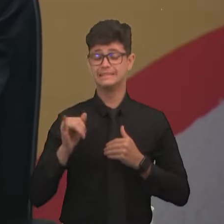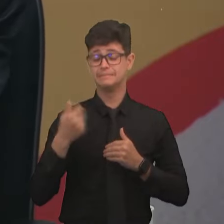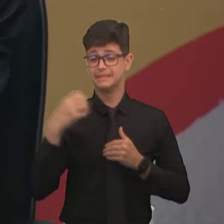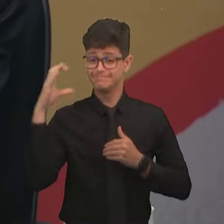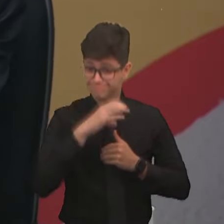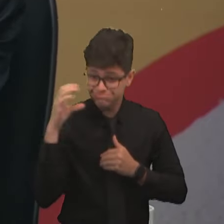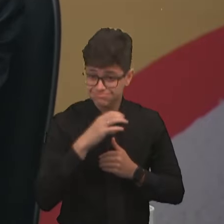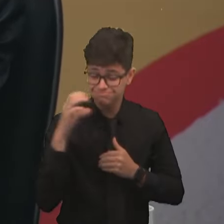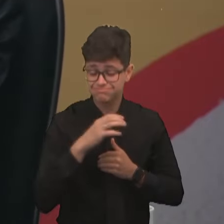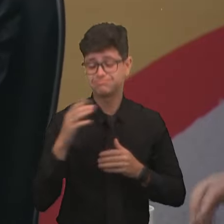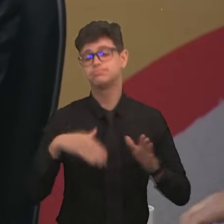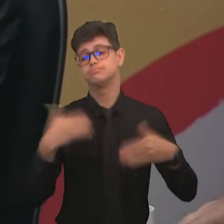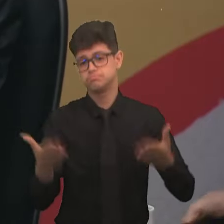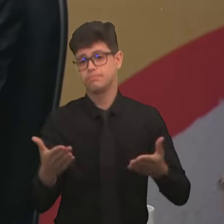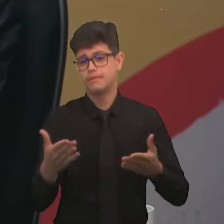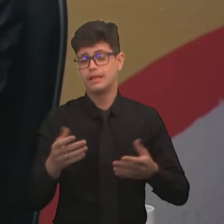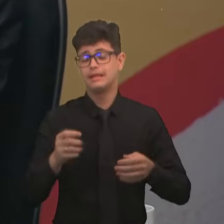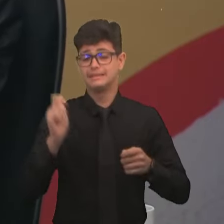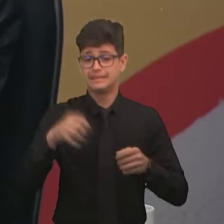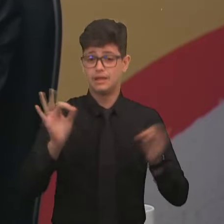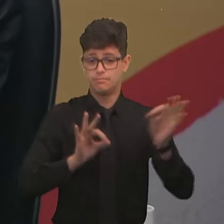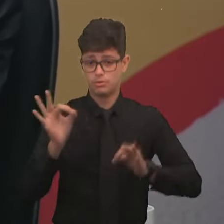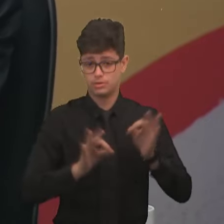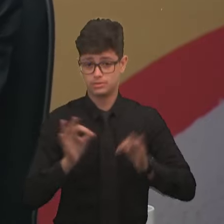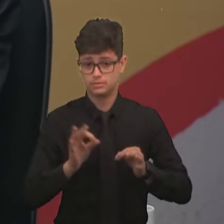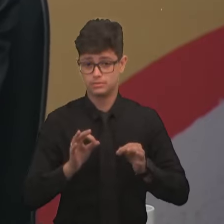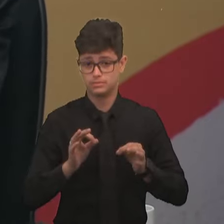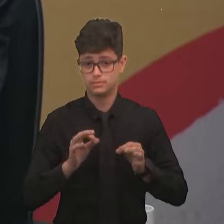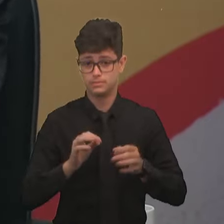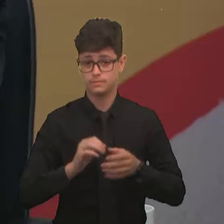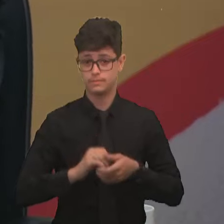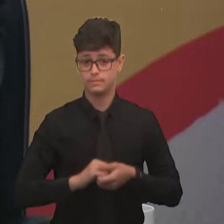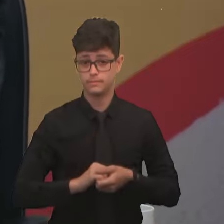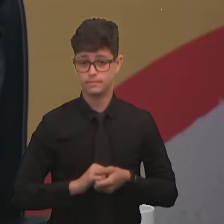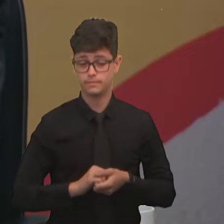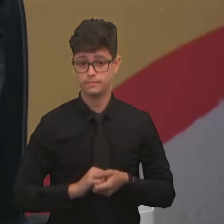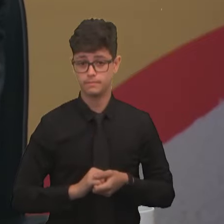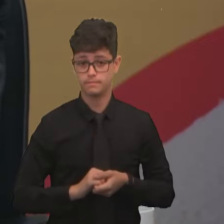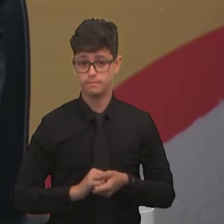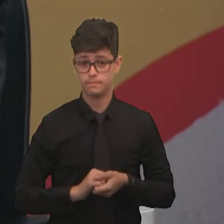para disminuir la litigiosidad de la materia.